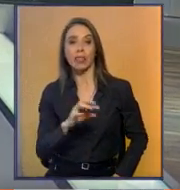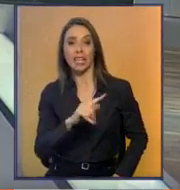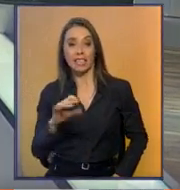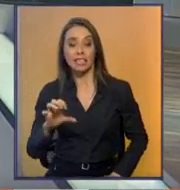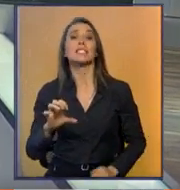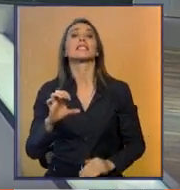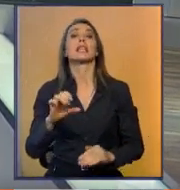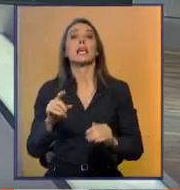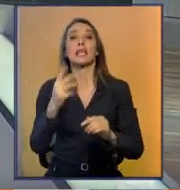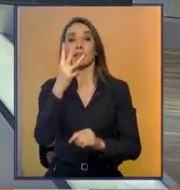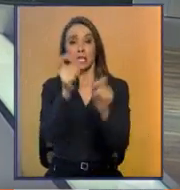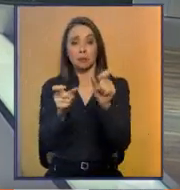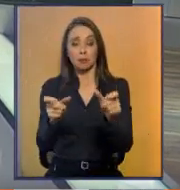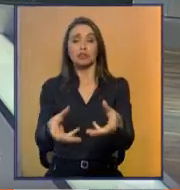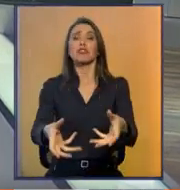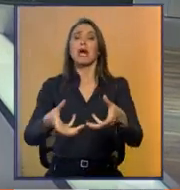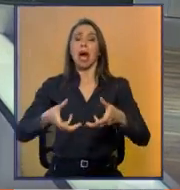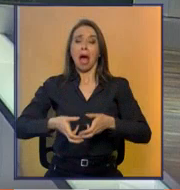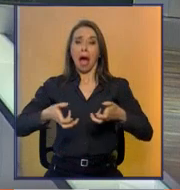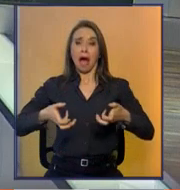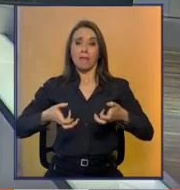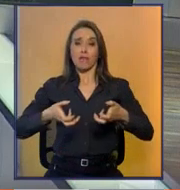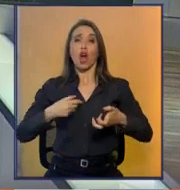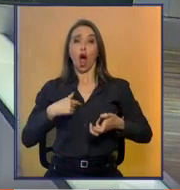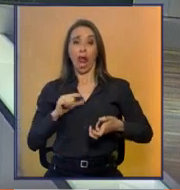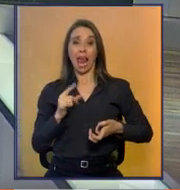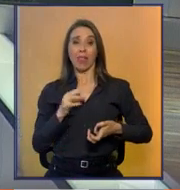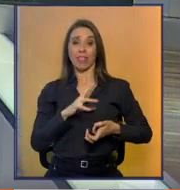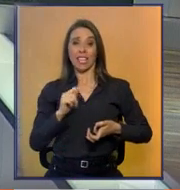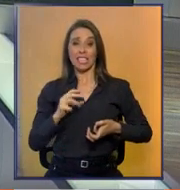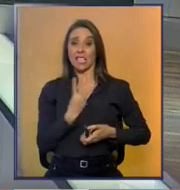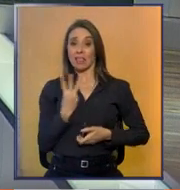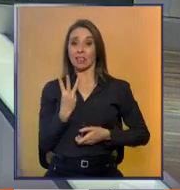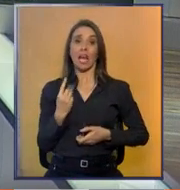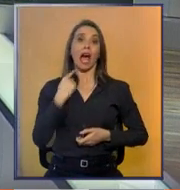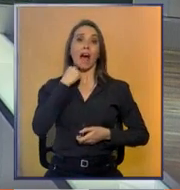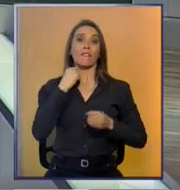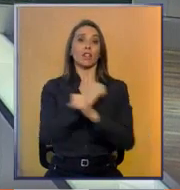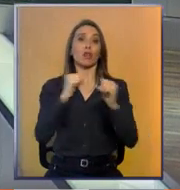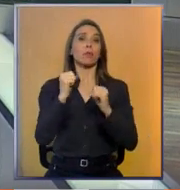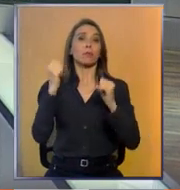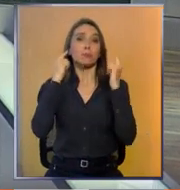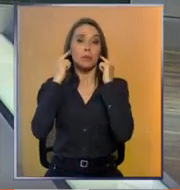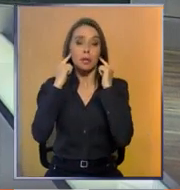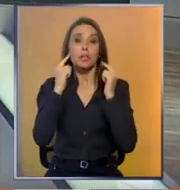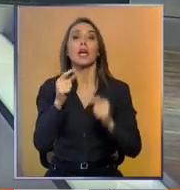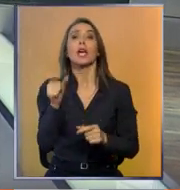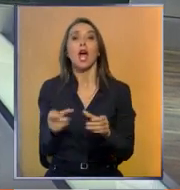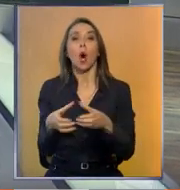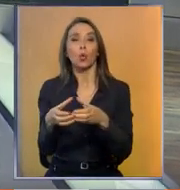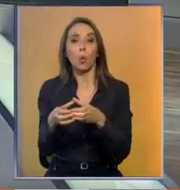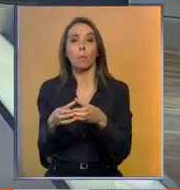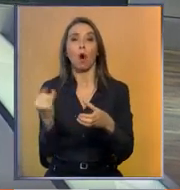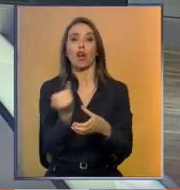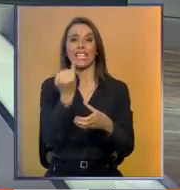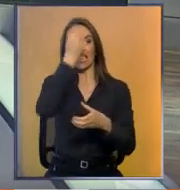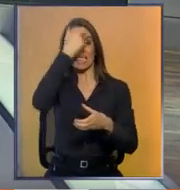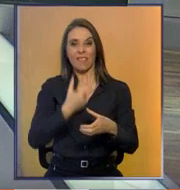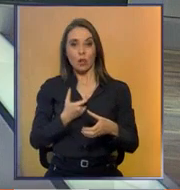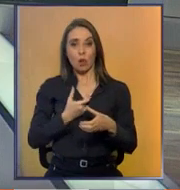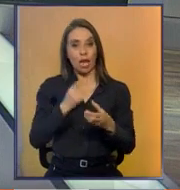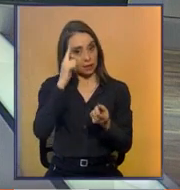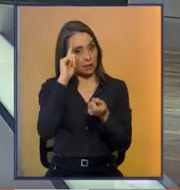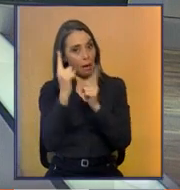a 3 personas, incluido a Landerreche. El grupo Individualistas Tendiendo a lo Salvaje fue el que se adjudicó